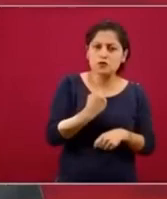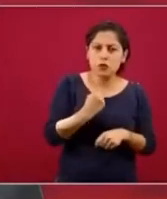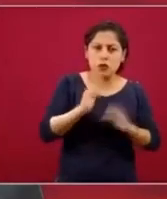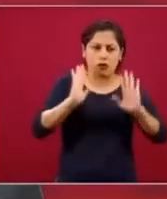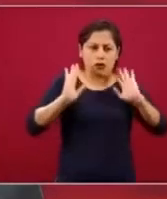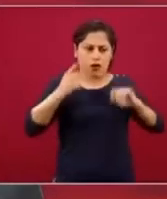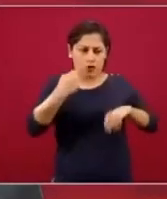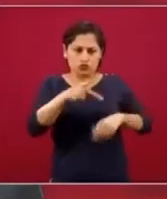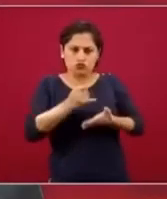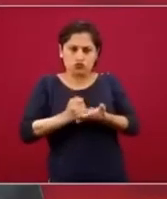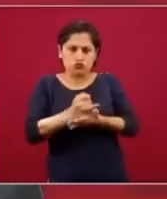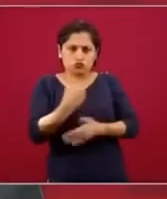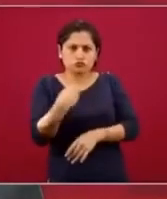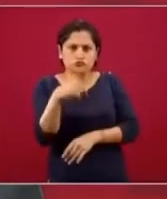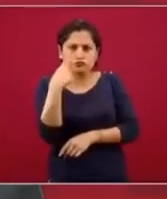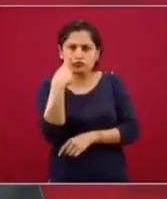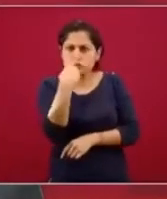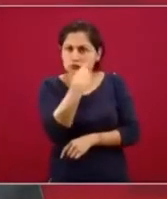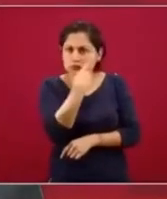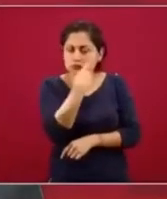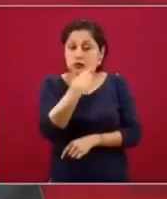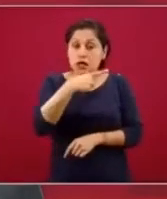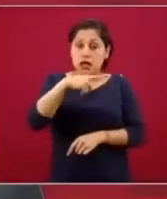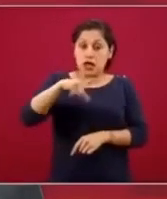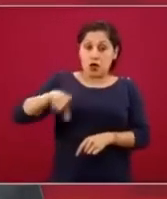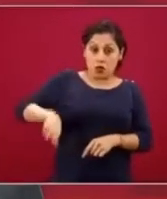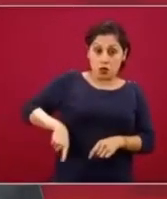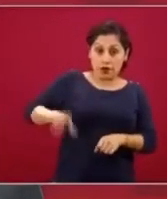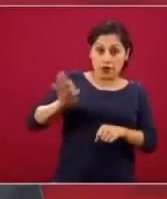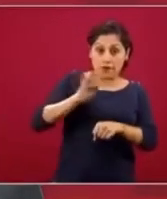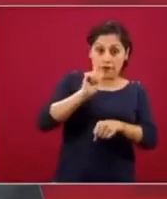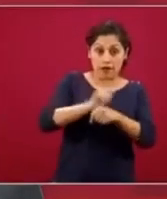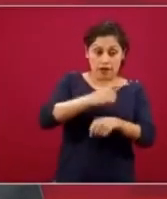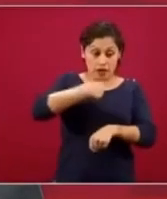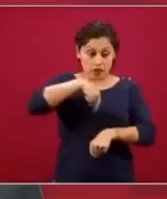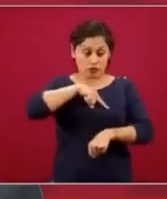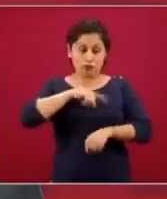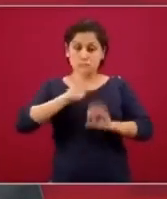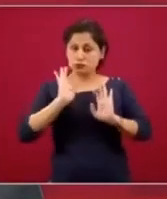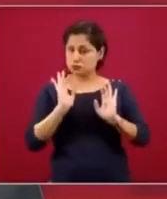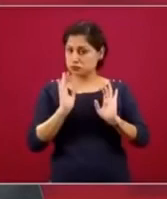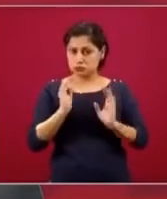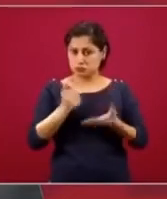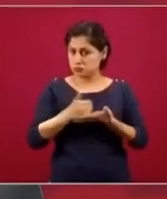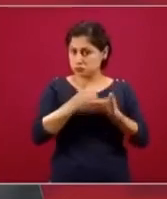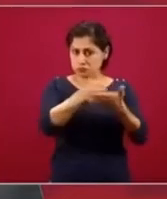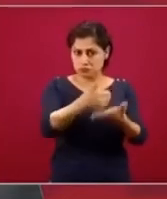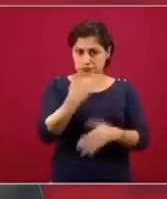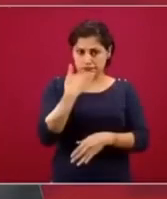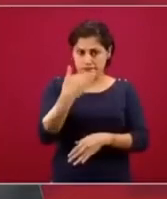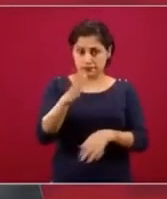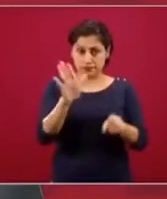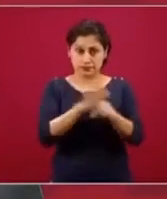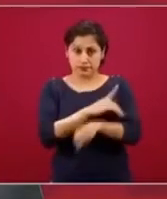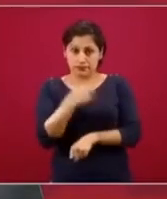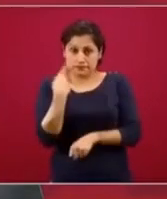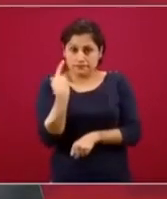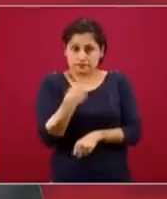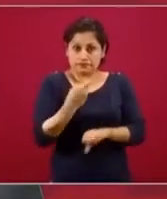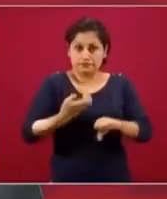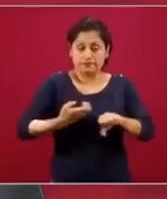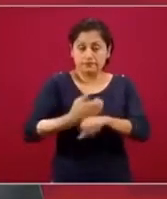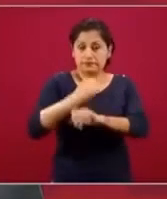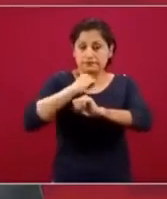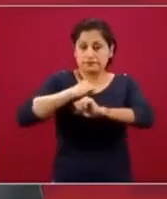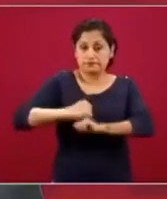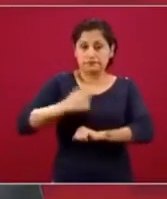los impide y cuentan con nuestro respaldo porque confiamos en que su apreciación de la realidad epidemiológica y social